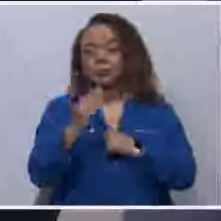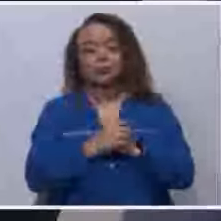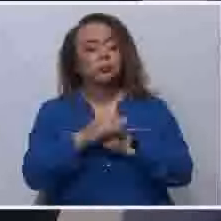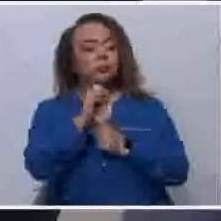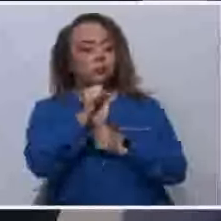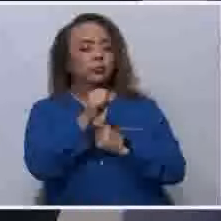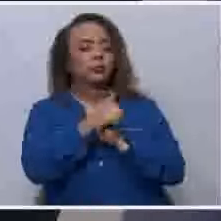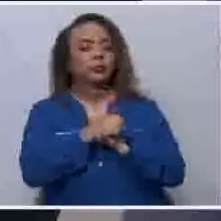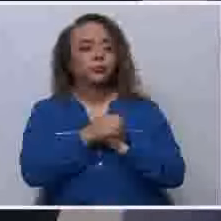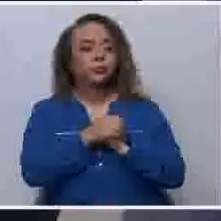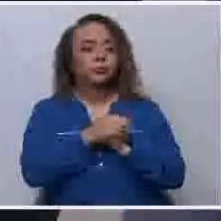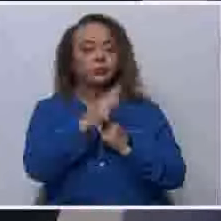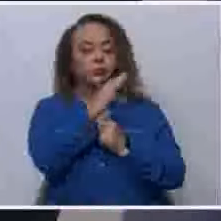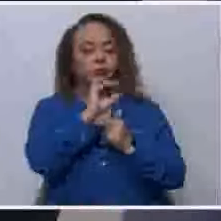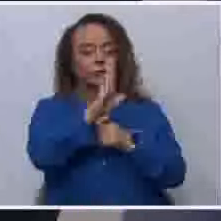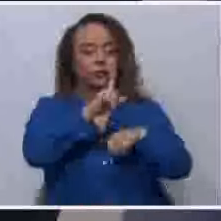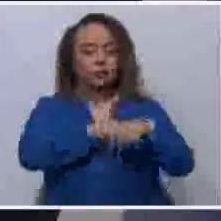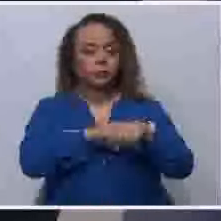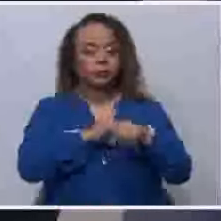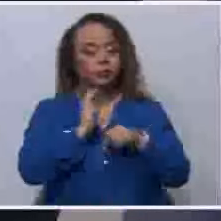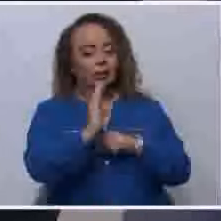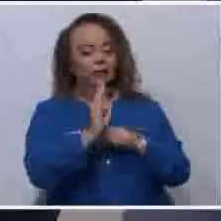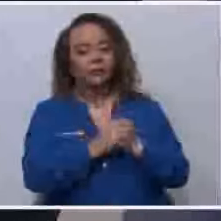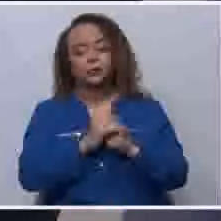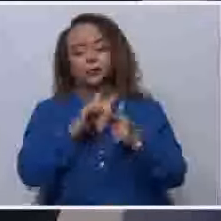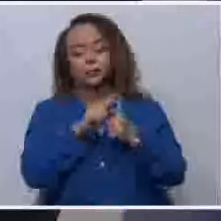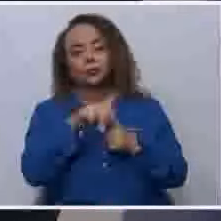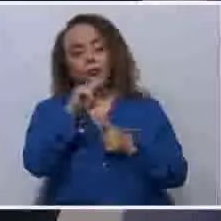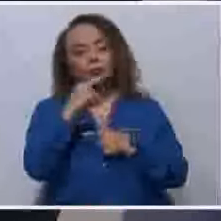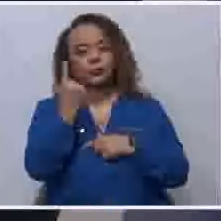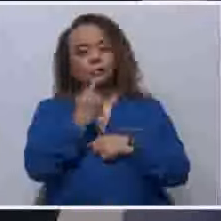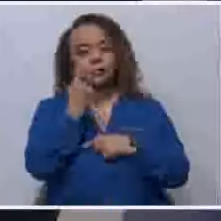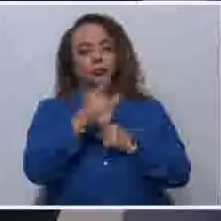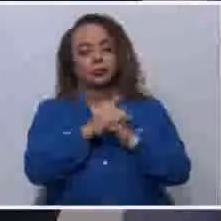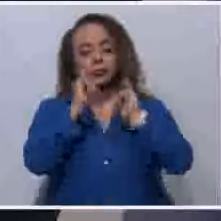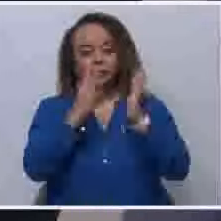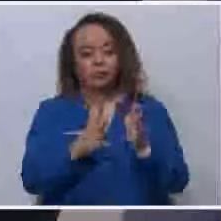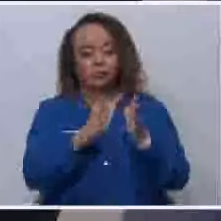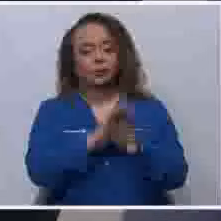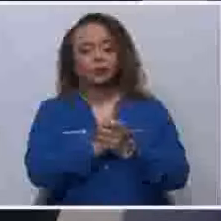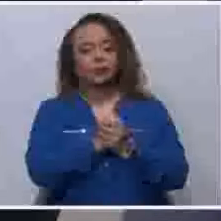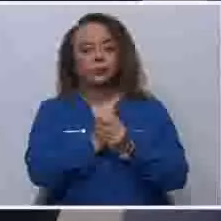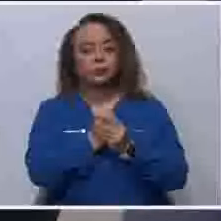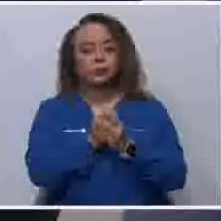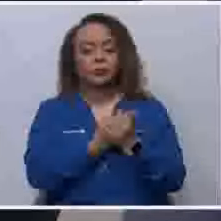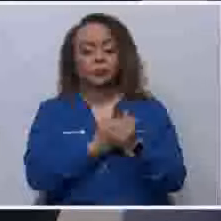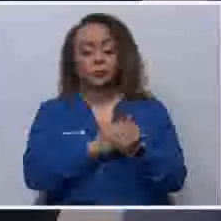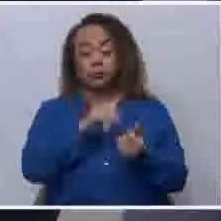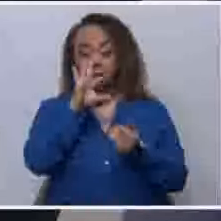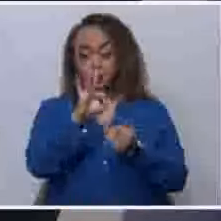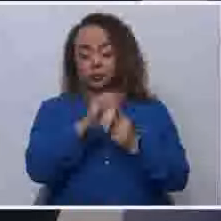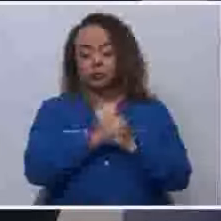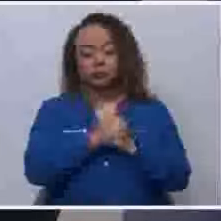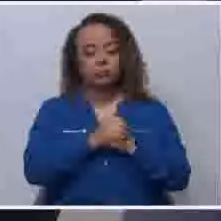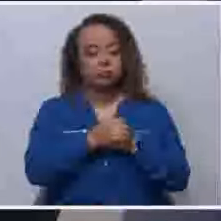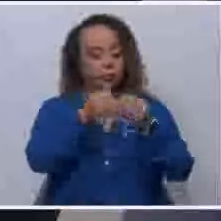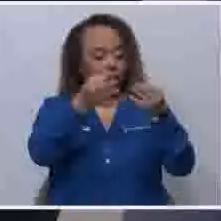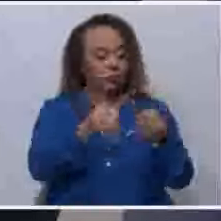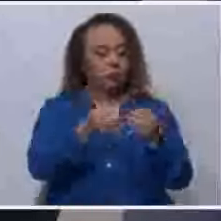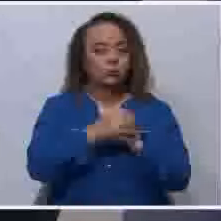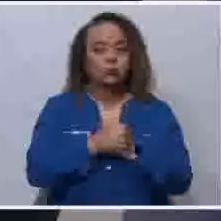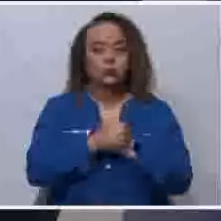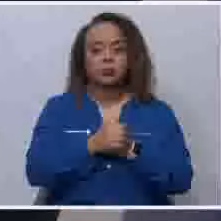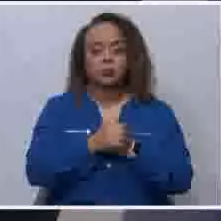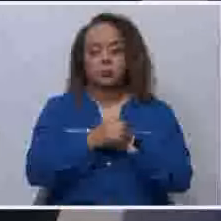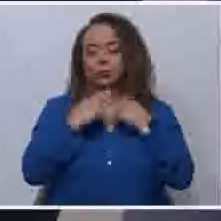era extremo en su momento. Entonces, no solamente es el jugador que sea nueve, ya sea nominal, ya sea